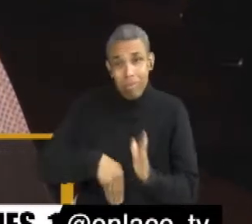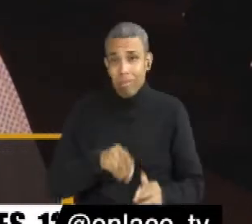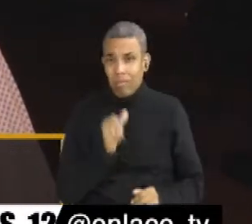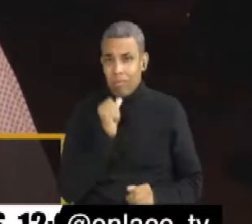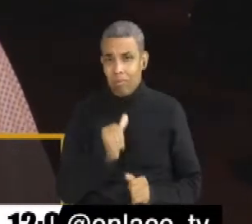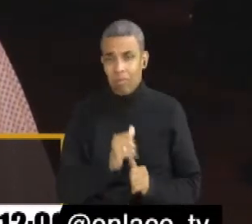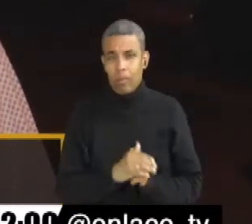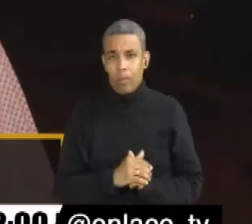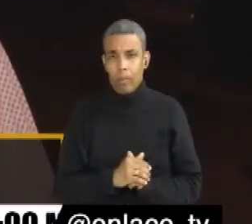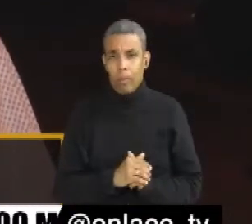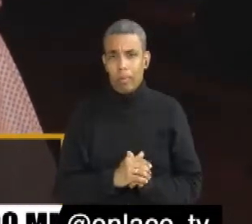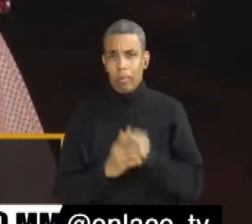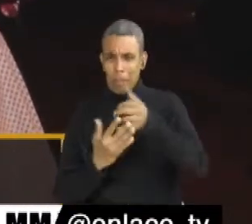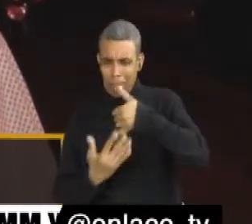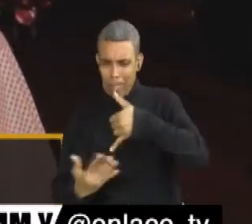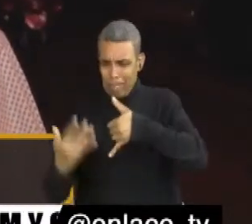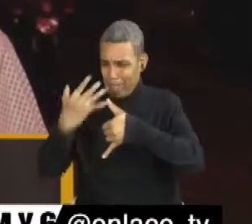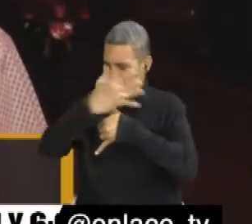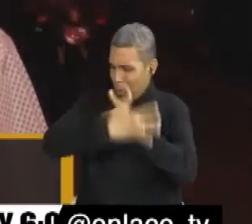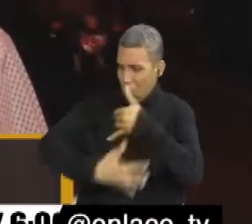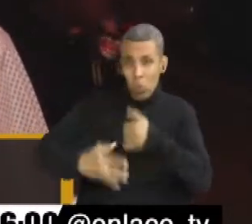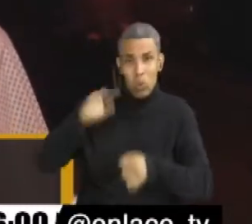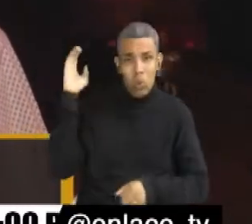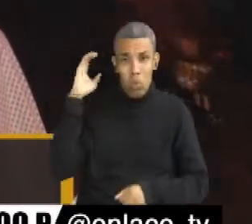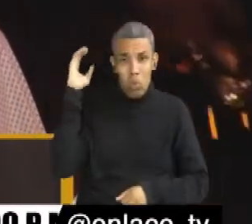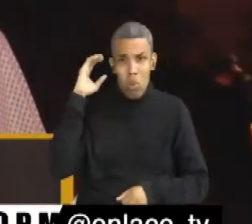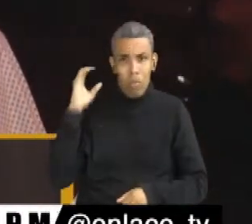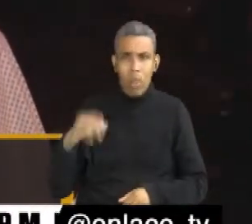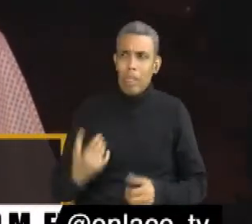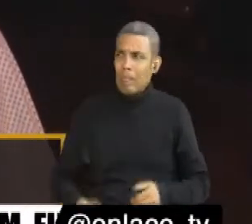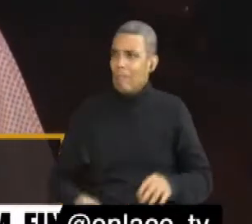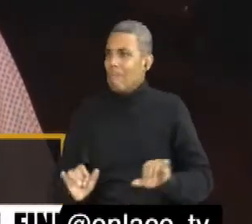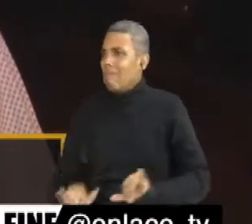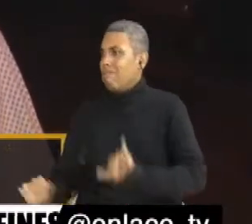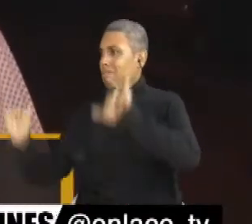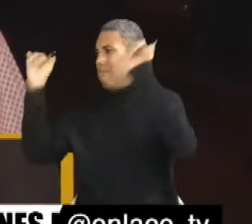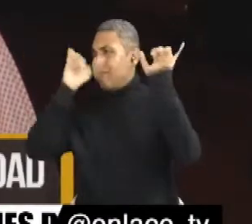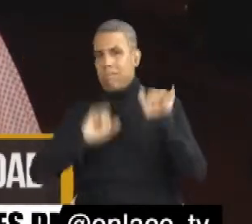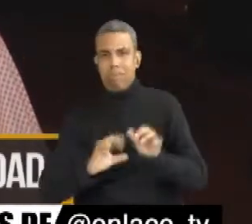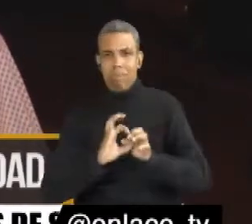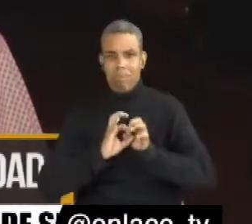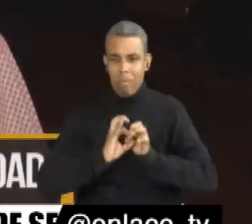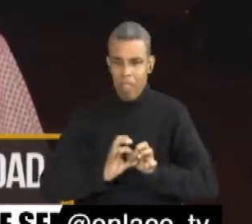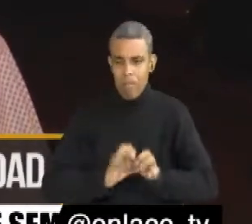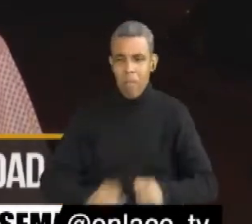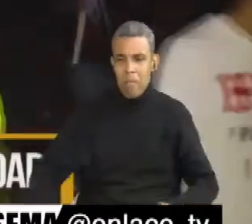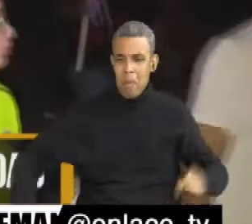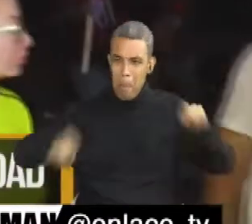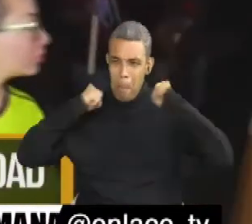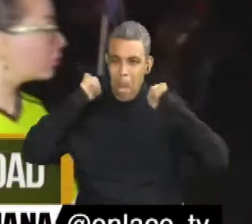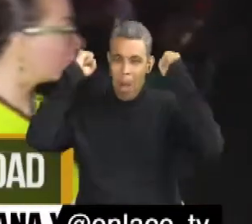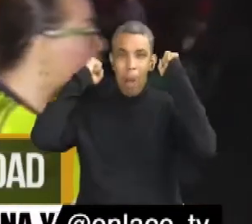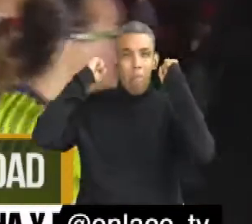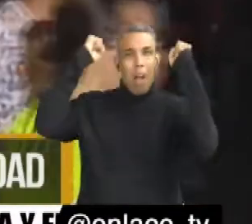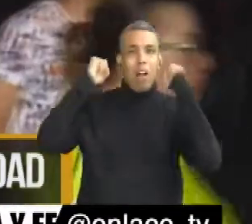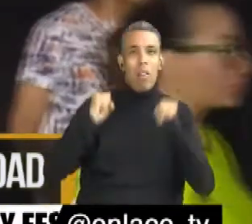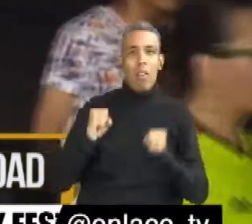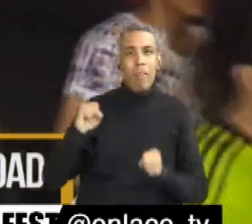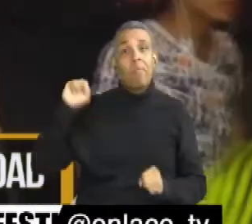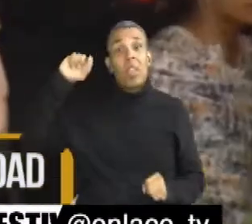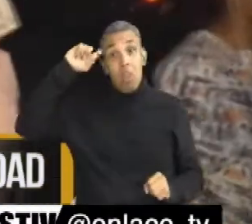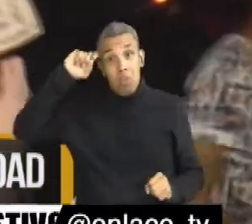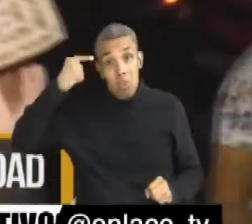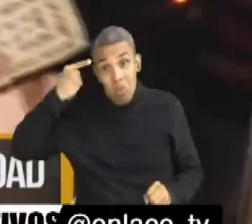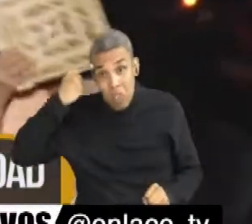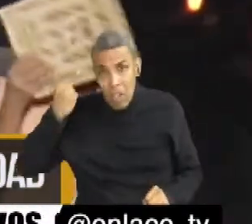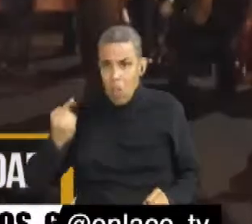todo el territorio nacional, en la unión que se ha visto en este paro, que inclusive han participado gobernadores,